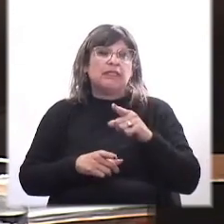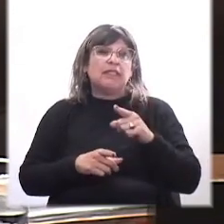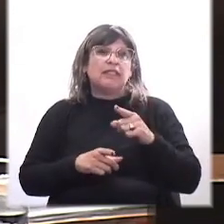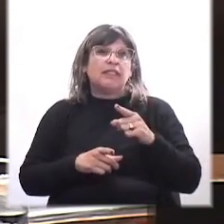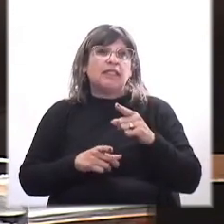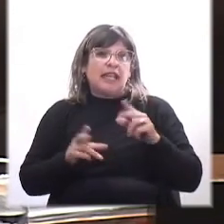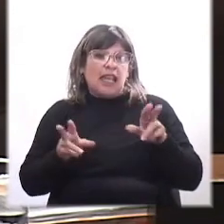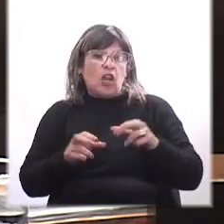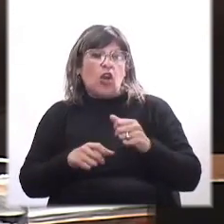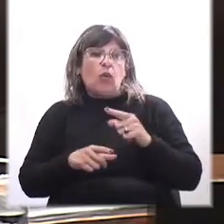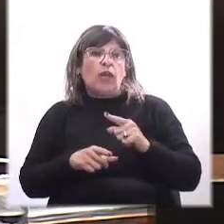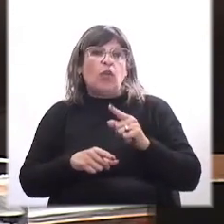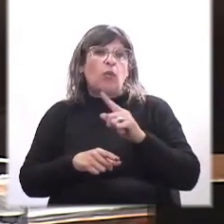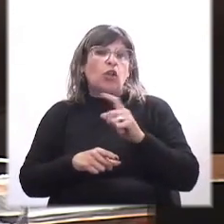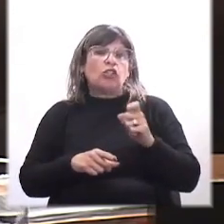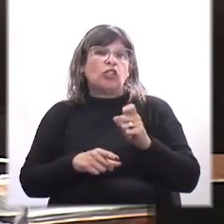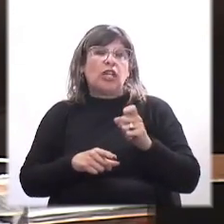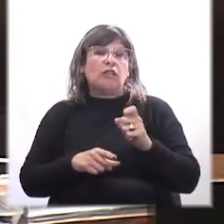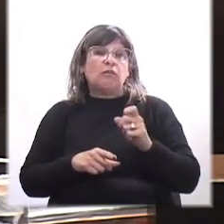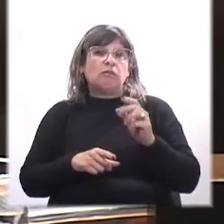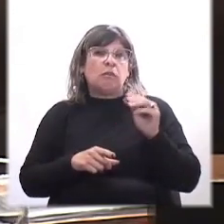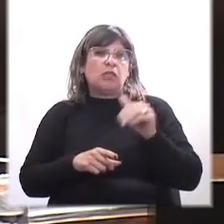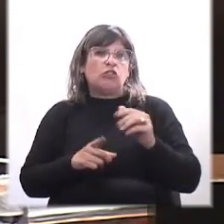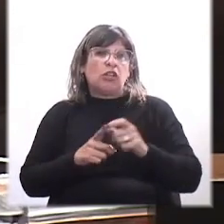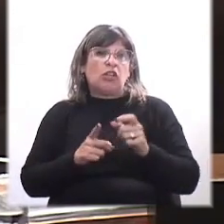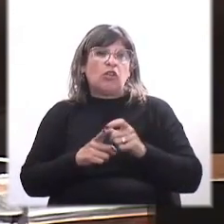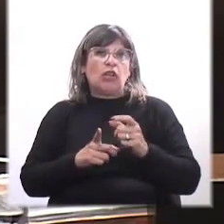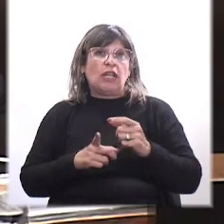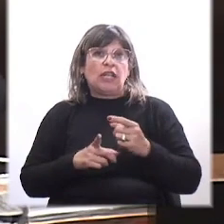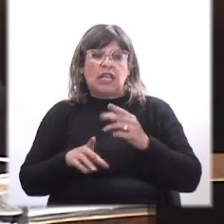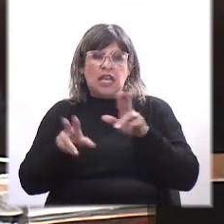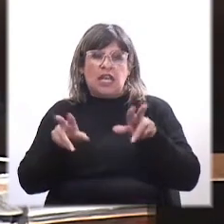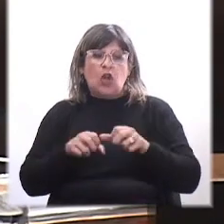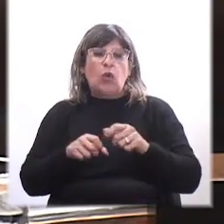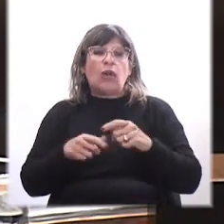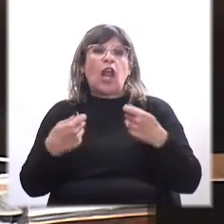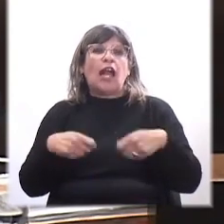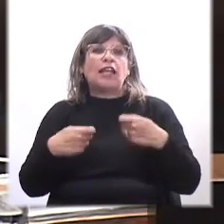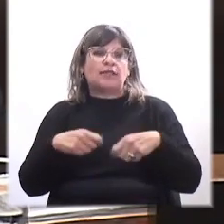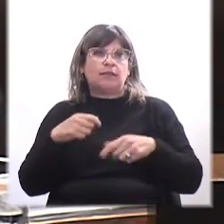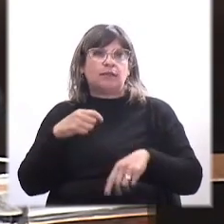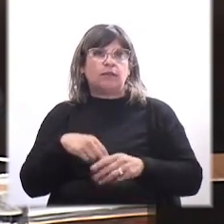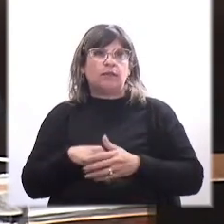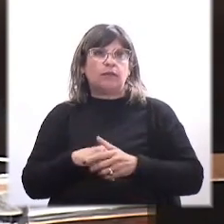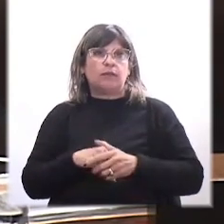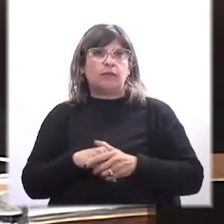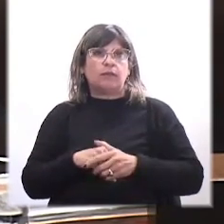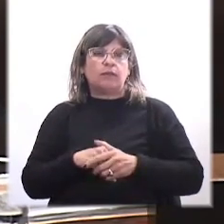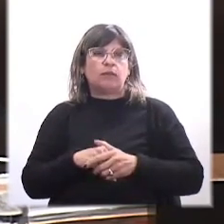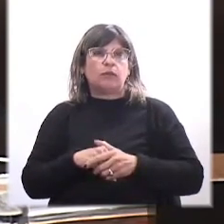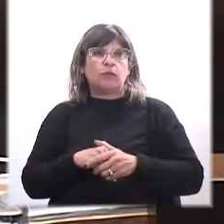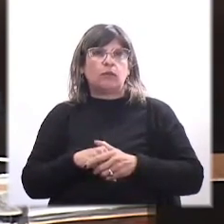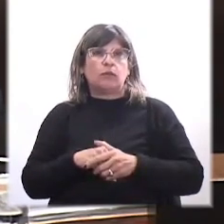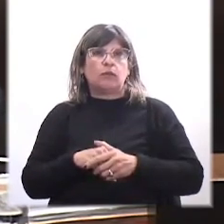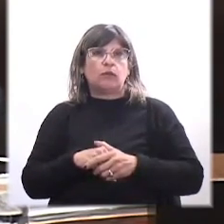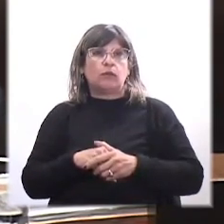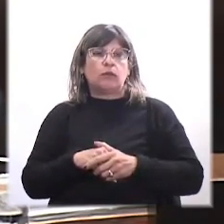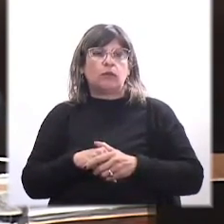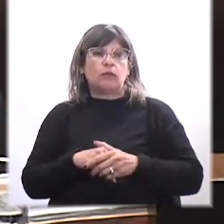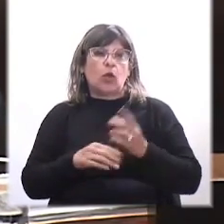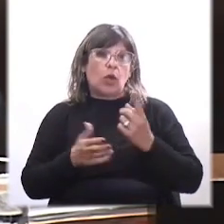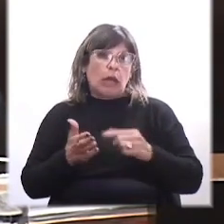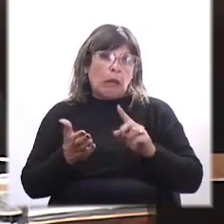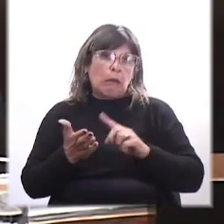la garantía a Gas Natural Licuado Sociedad Anónima. Una vez